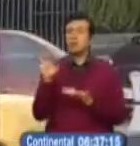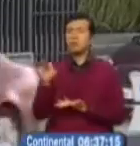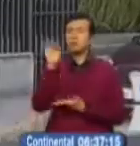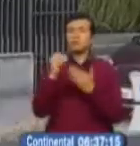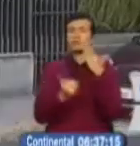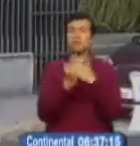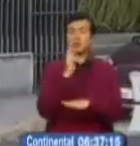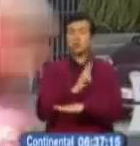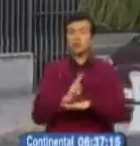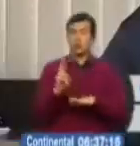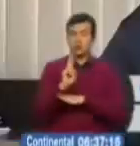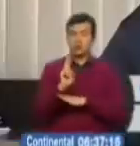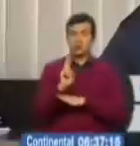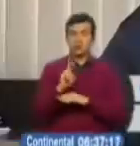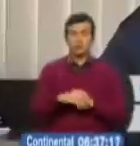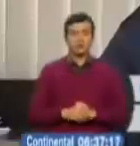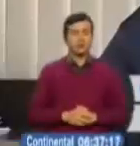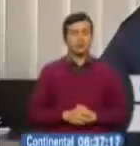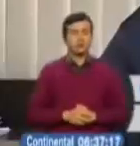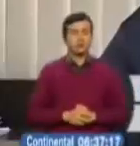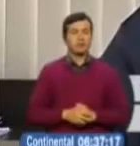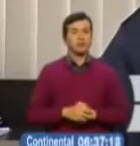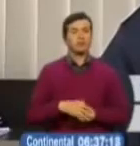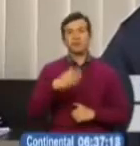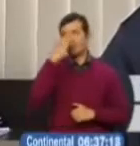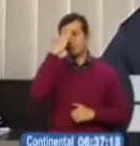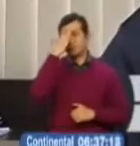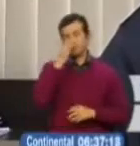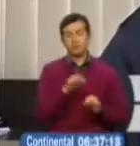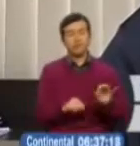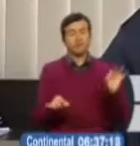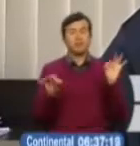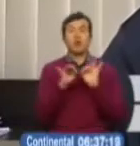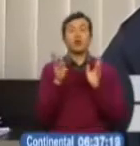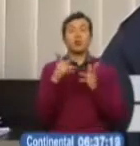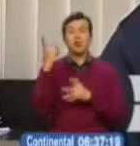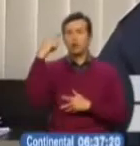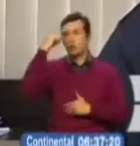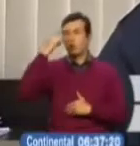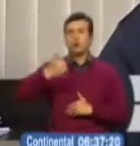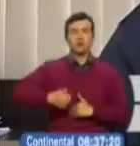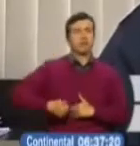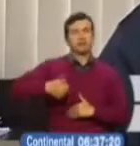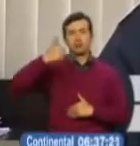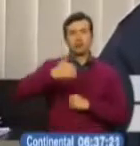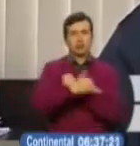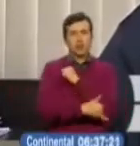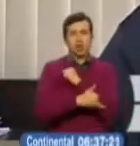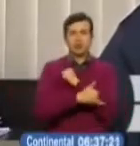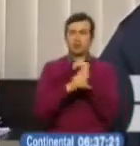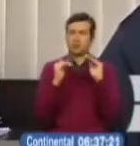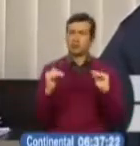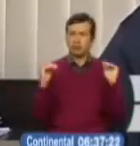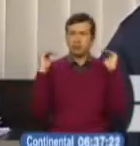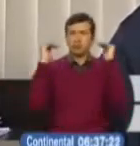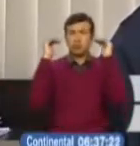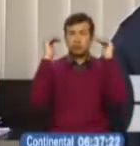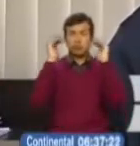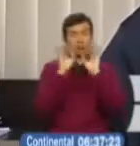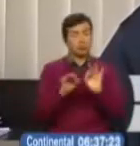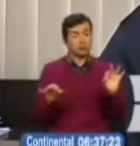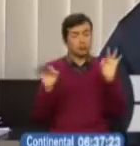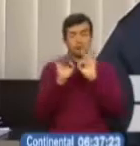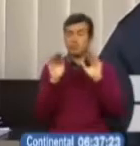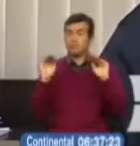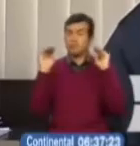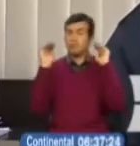al rector titular. Saber que lo más importante es la defensa del Estado de Derecho y la soberanía del